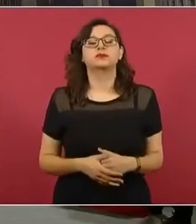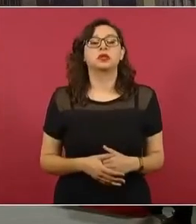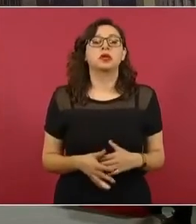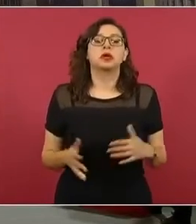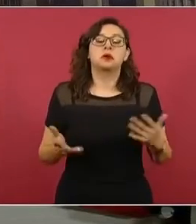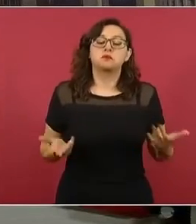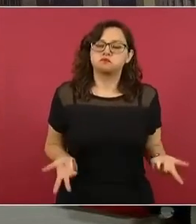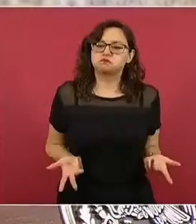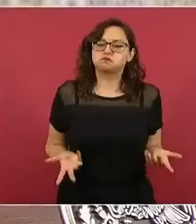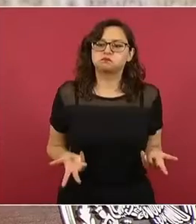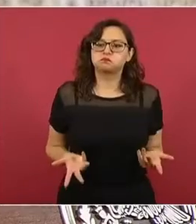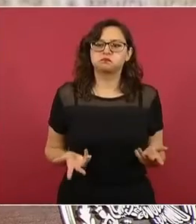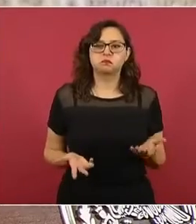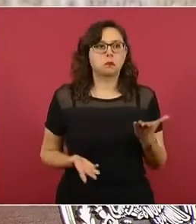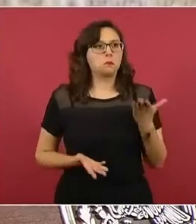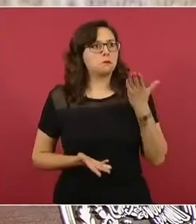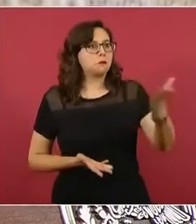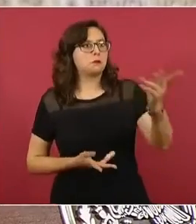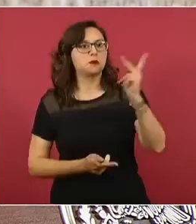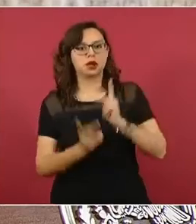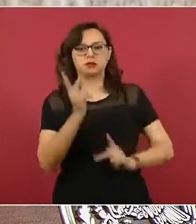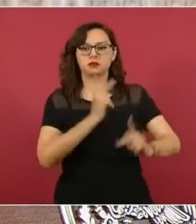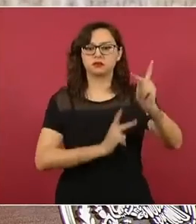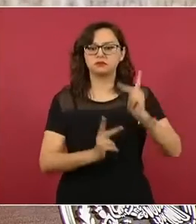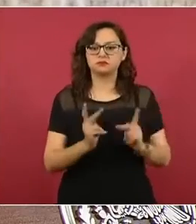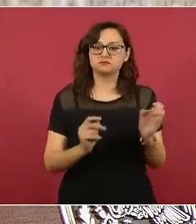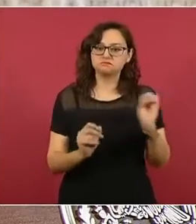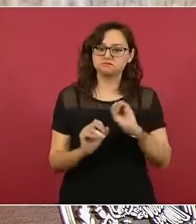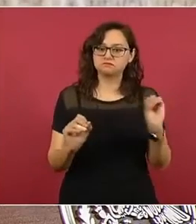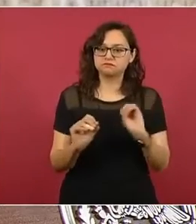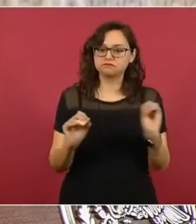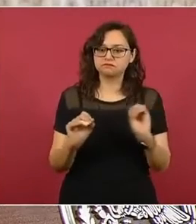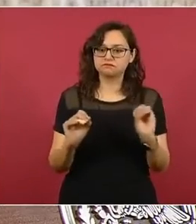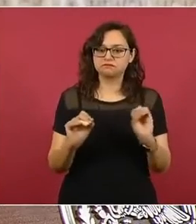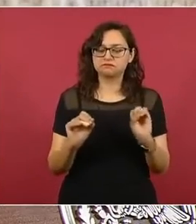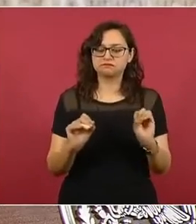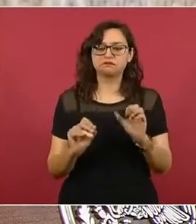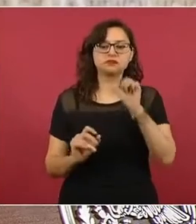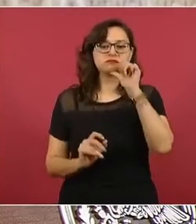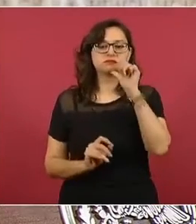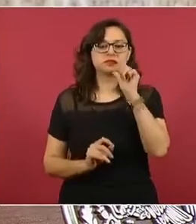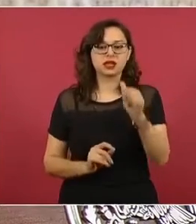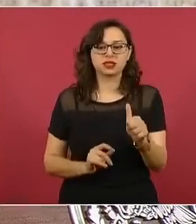hemos recurrido a deuda adicional y